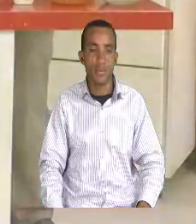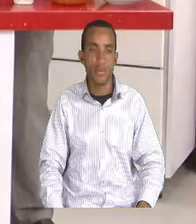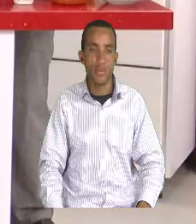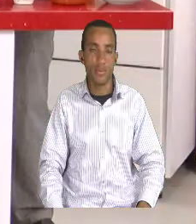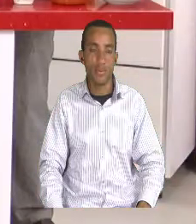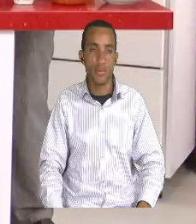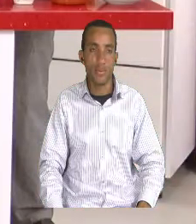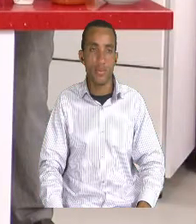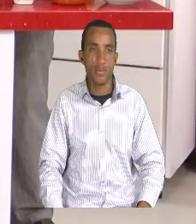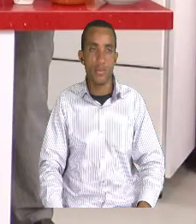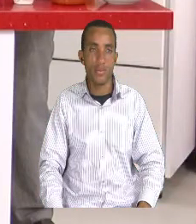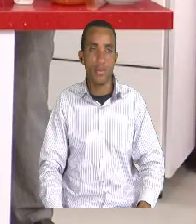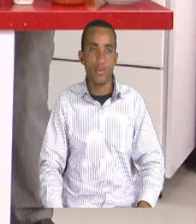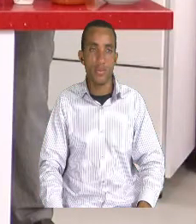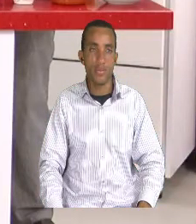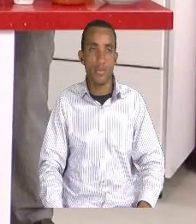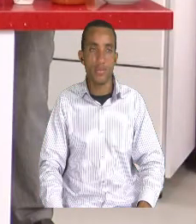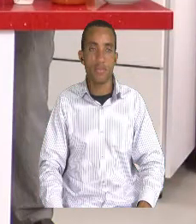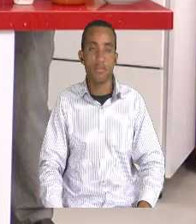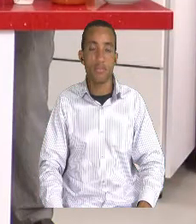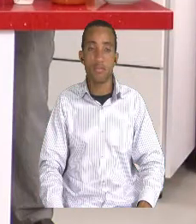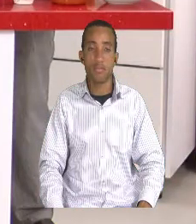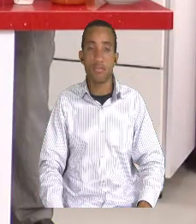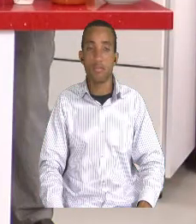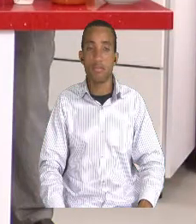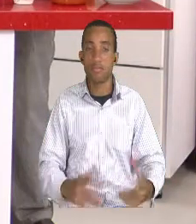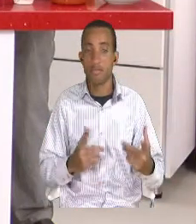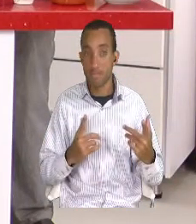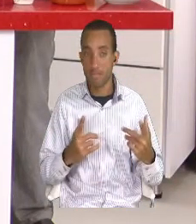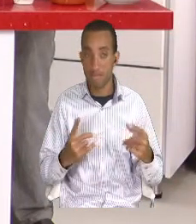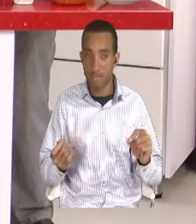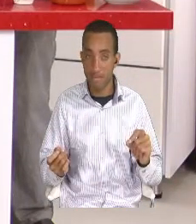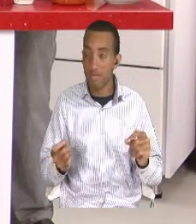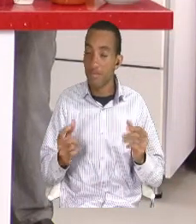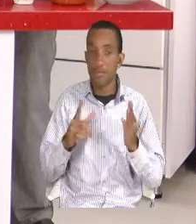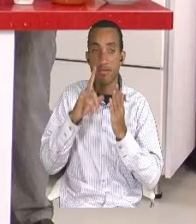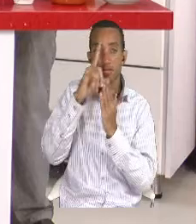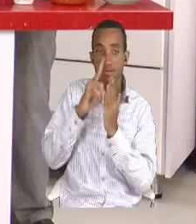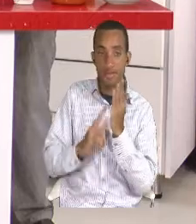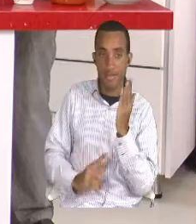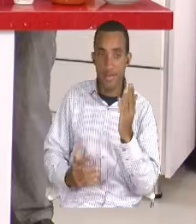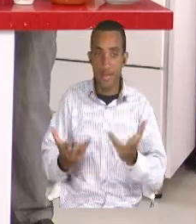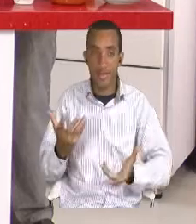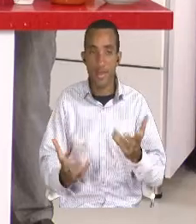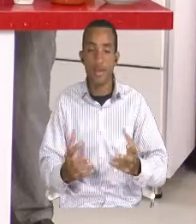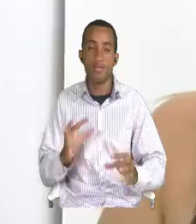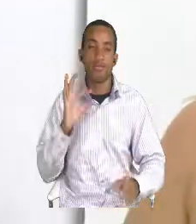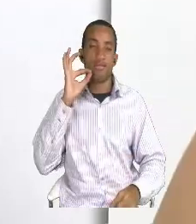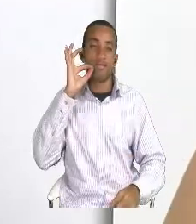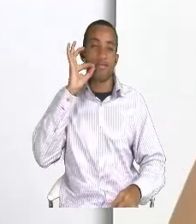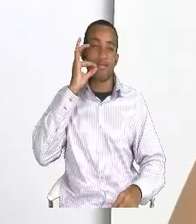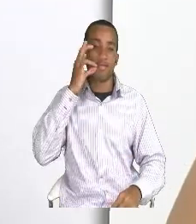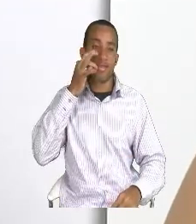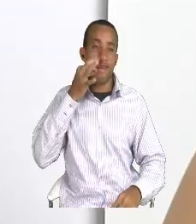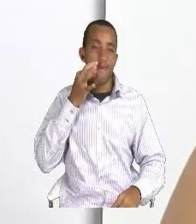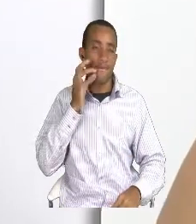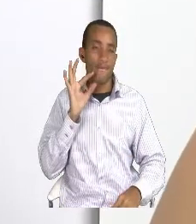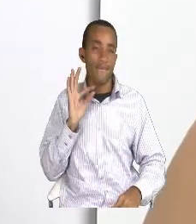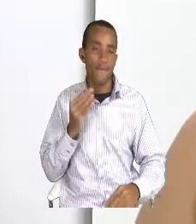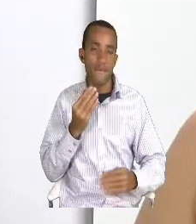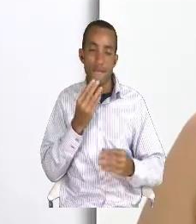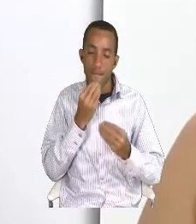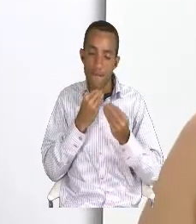¿Cómo es? Bueno, ahí estaba nuestra receta del día de hoy, rica y deliciosa, se ve provocativa como todas las recetas que acostumbramos a hacer